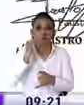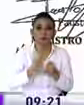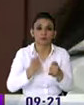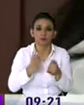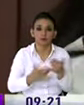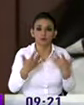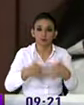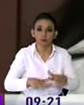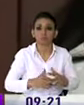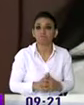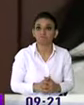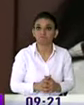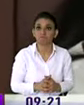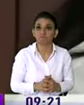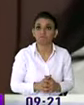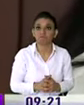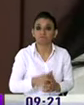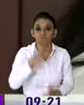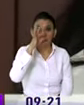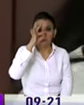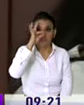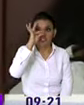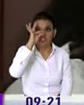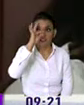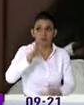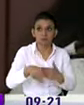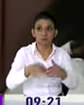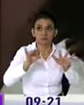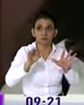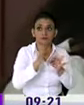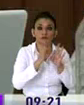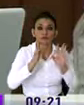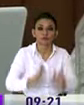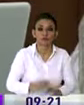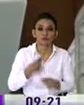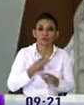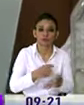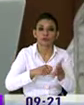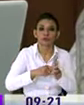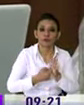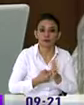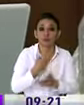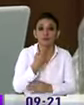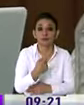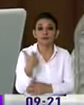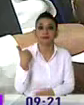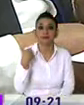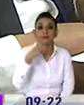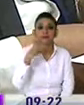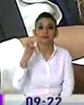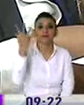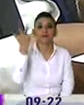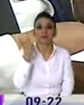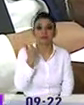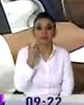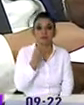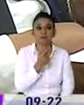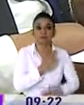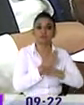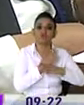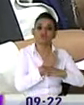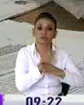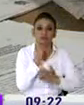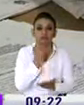$41,090,491.04. Aguiñaga y los 7 funcionarios señalados en el informe de Contraloría disponen de 60 días para presentar